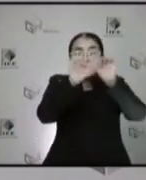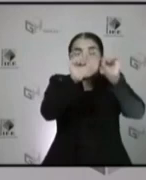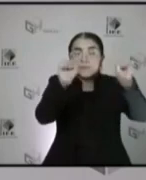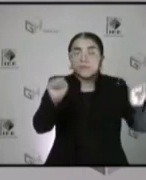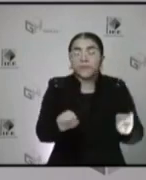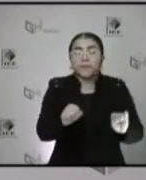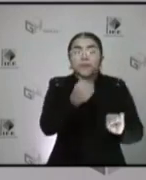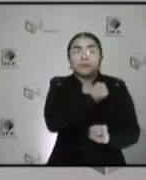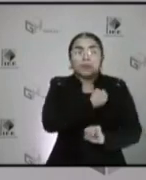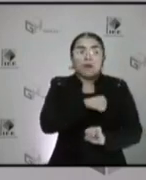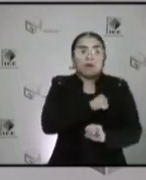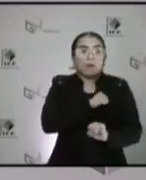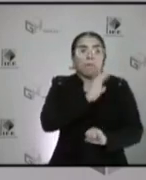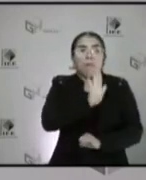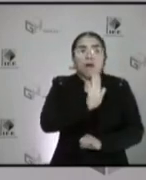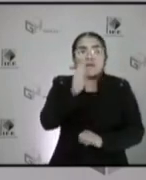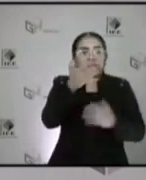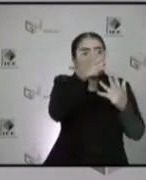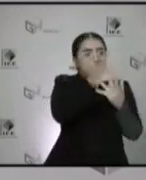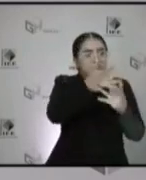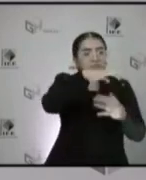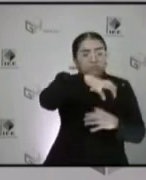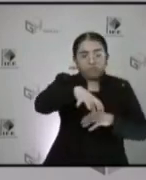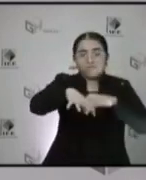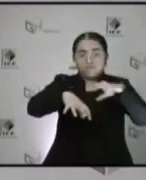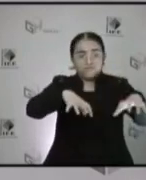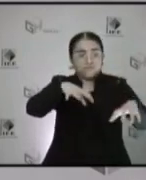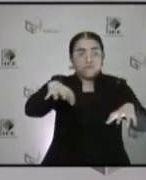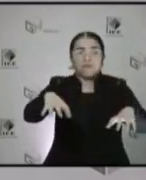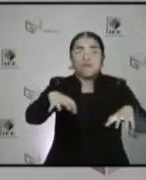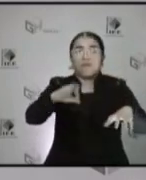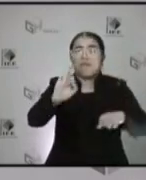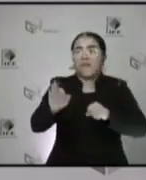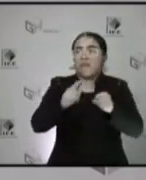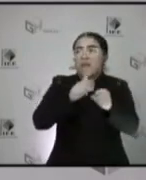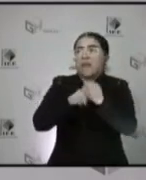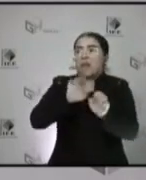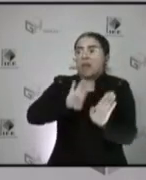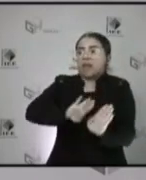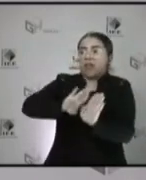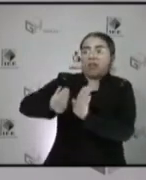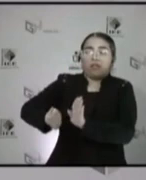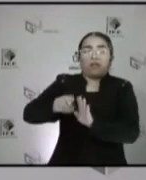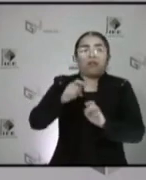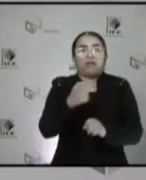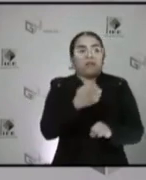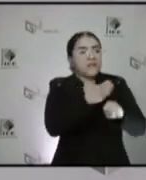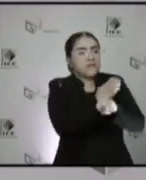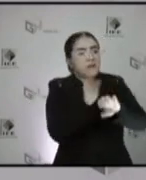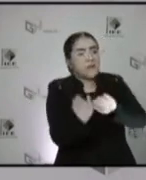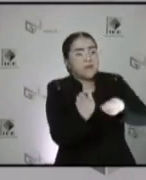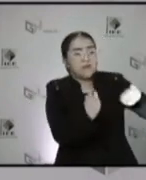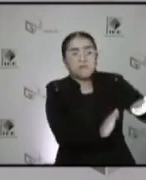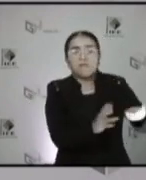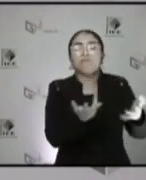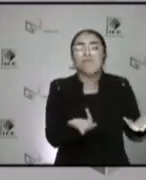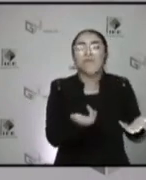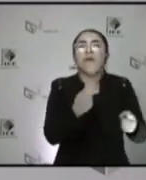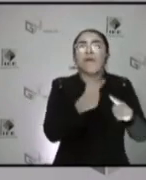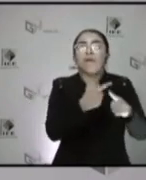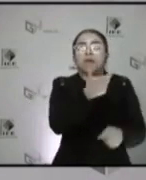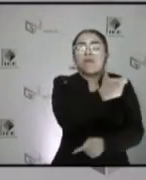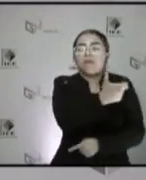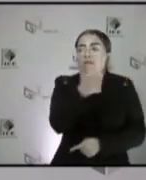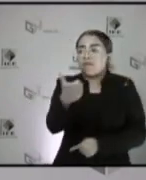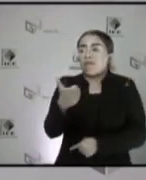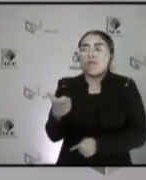salud está fragmentado. El sistema de salud federal camina por su lado, el estatal también. ¿Y quiénes lo pagan? Lo pagan